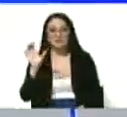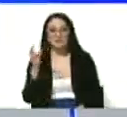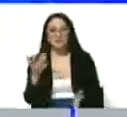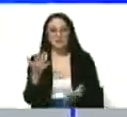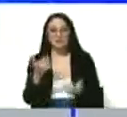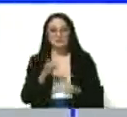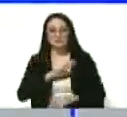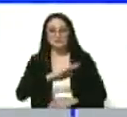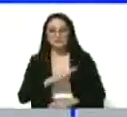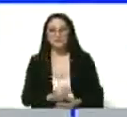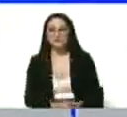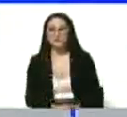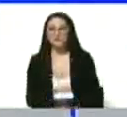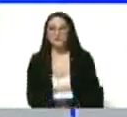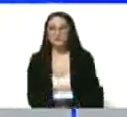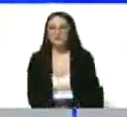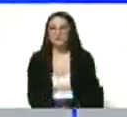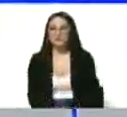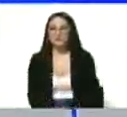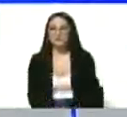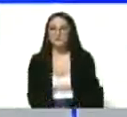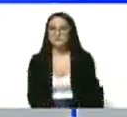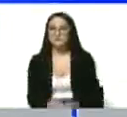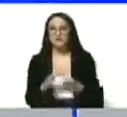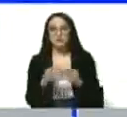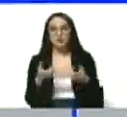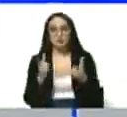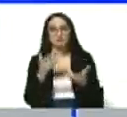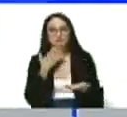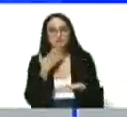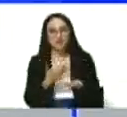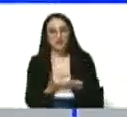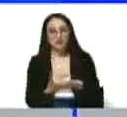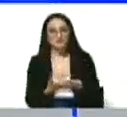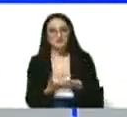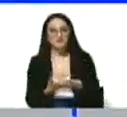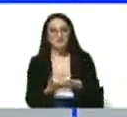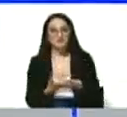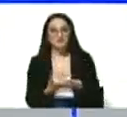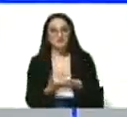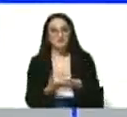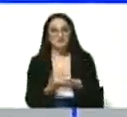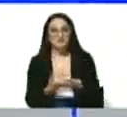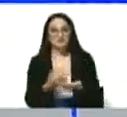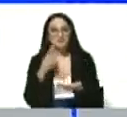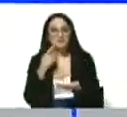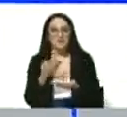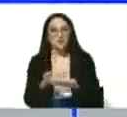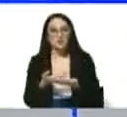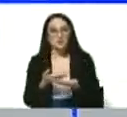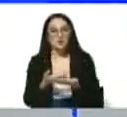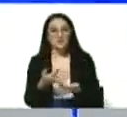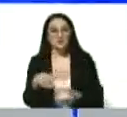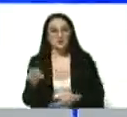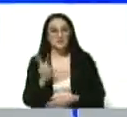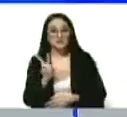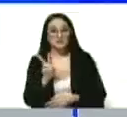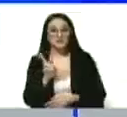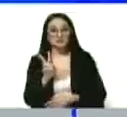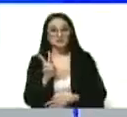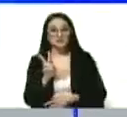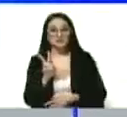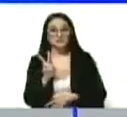consumidores. Todo esto ha sido posible gracias a una modesta propuesta que desde Venezuela